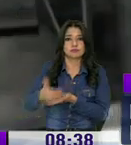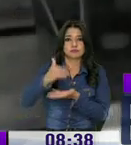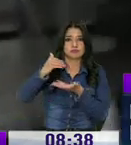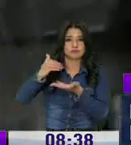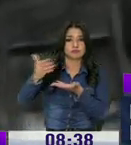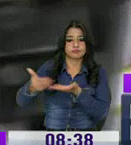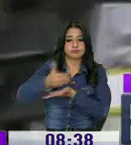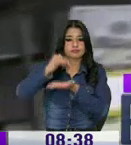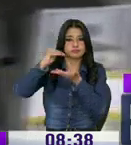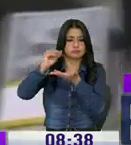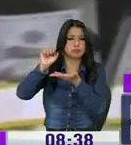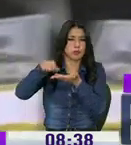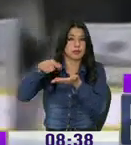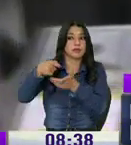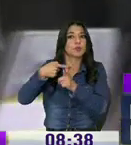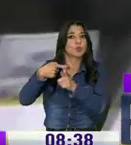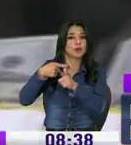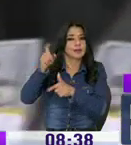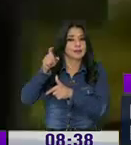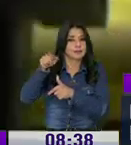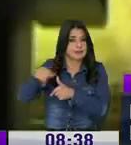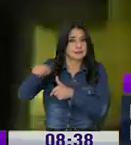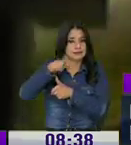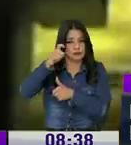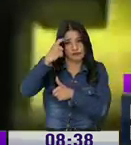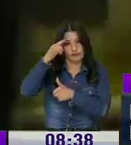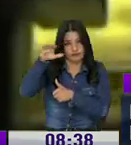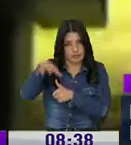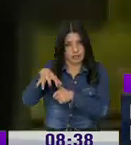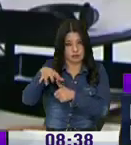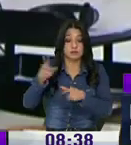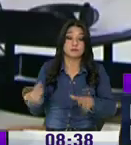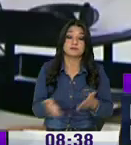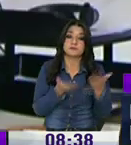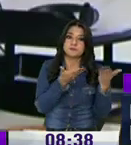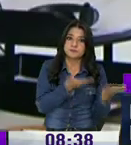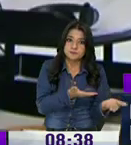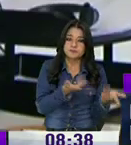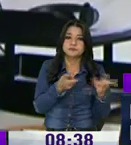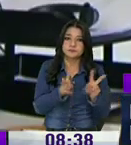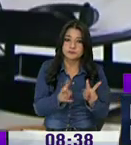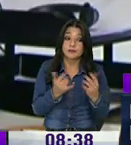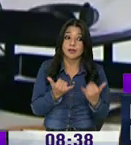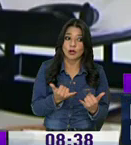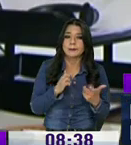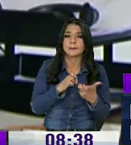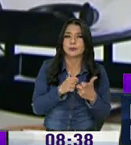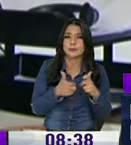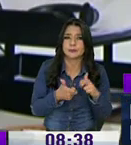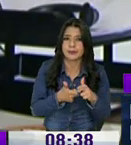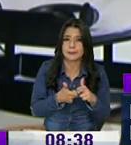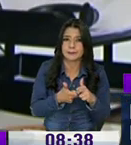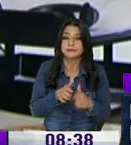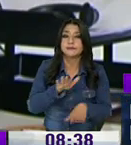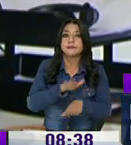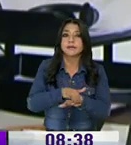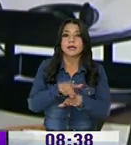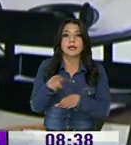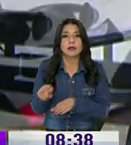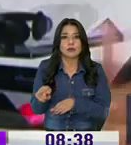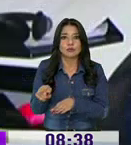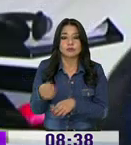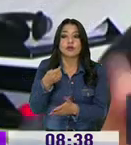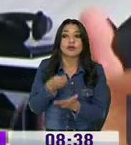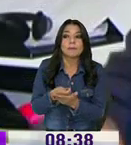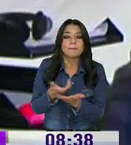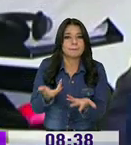financiamiento externo que urge en la caja fiscal. En contraparte, tenemos una crisis de contracción provocada por contracción de demanda.